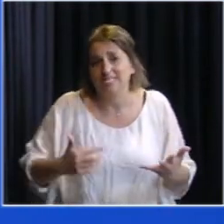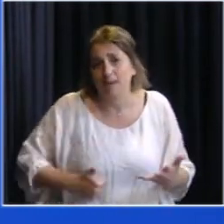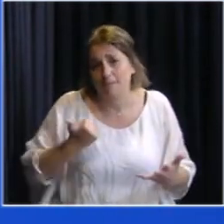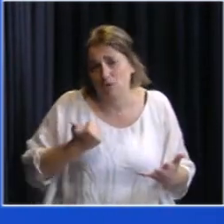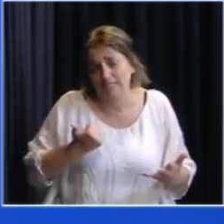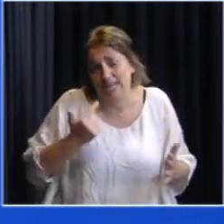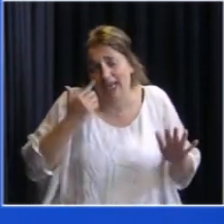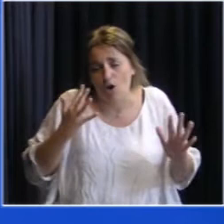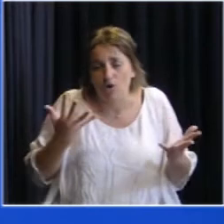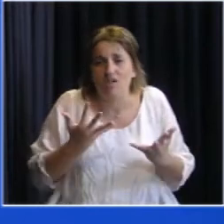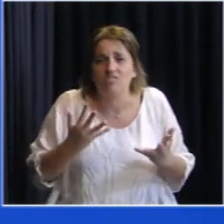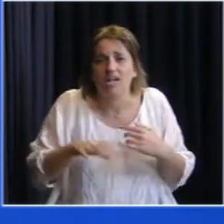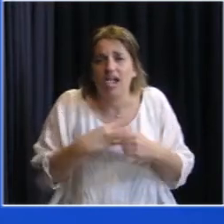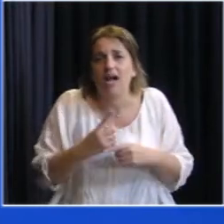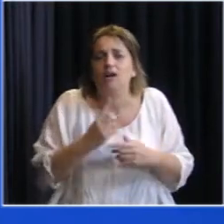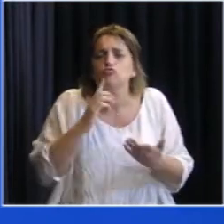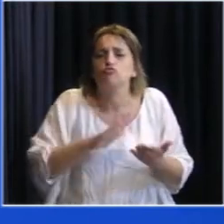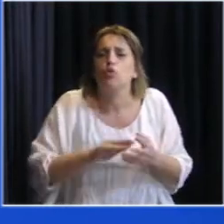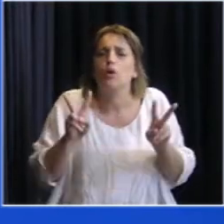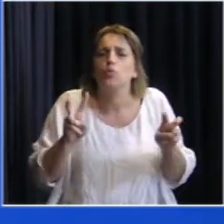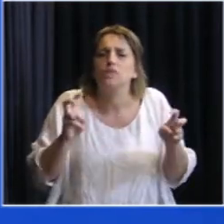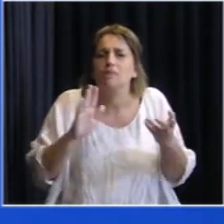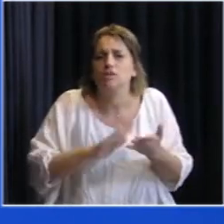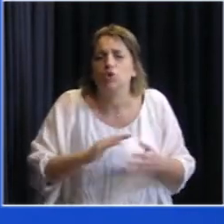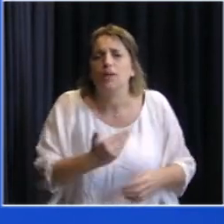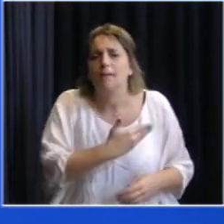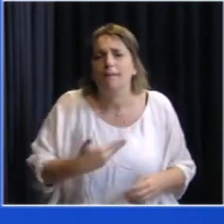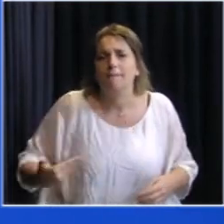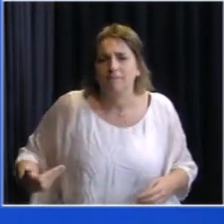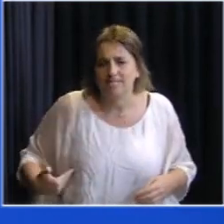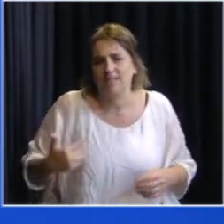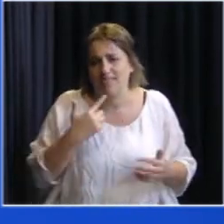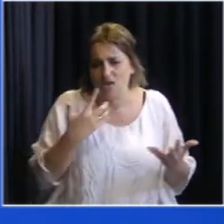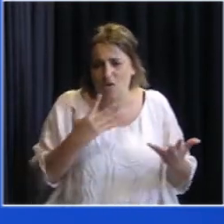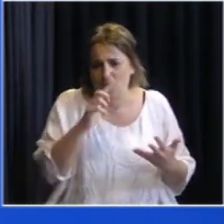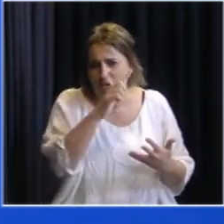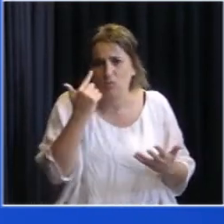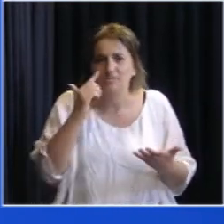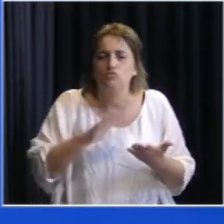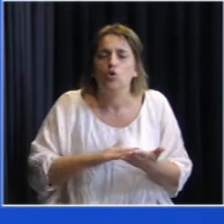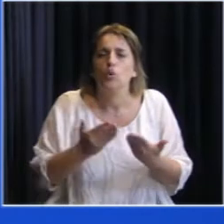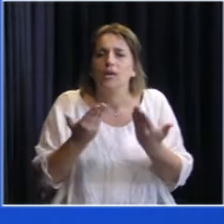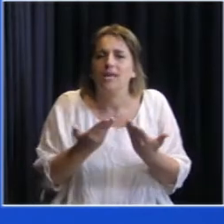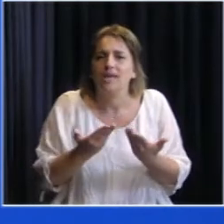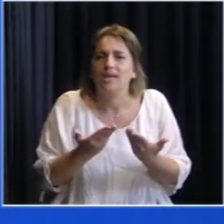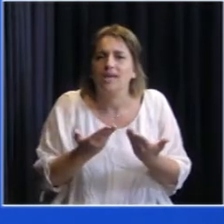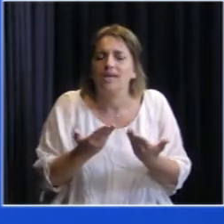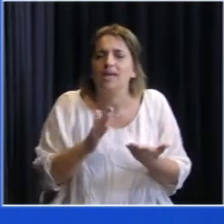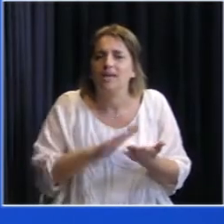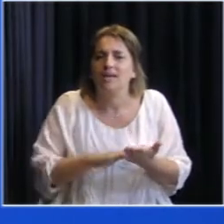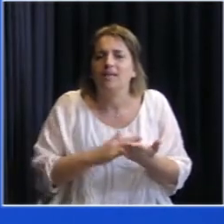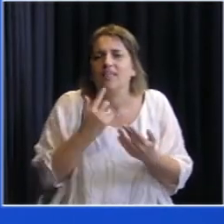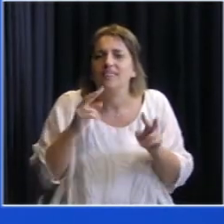contar a redondear un tema que presentó el presidente recién que se refiere al inicio que se refiere a